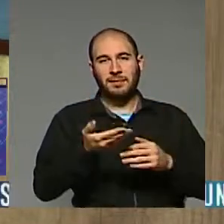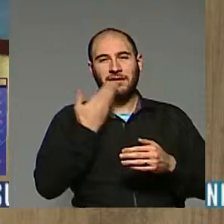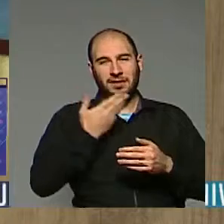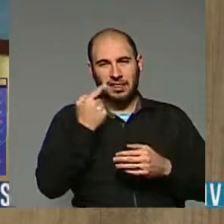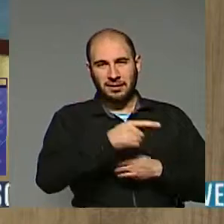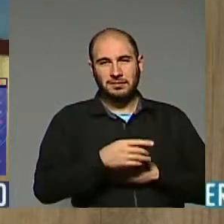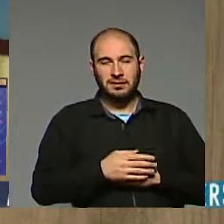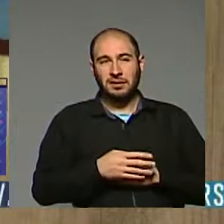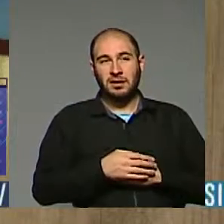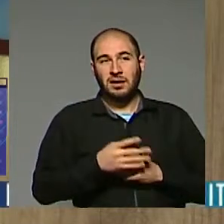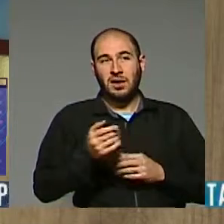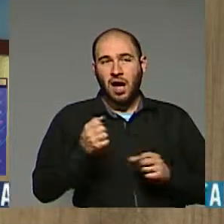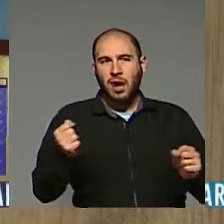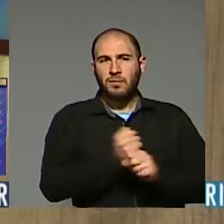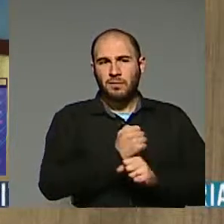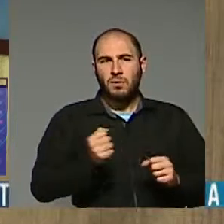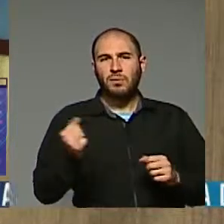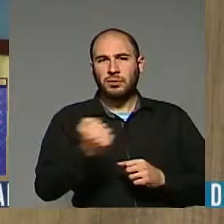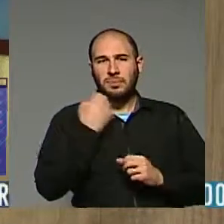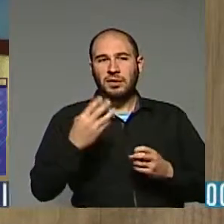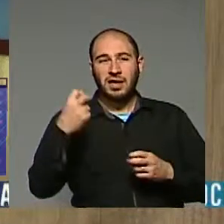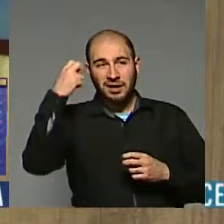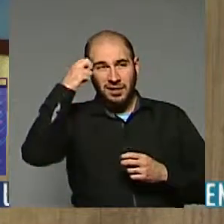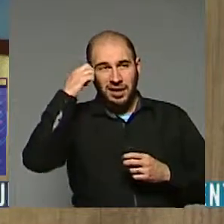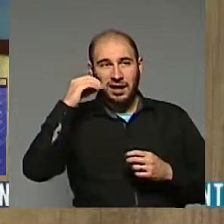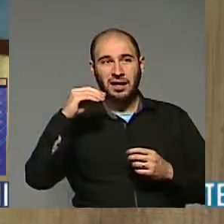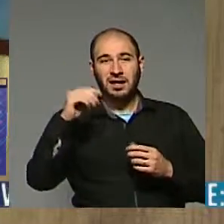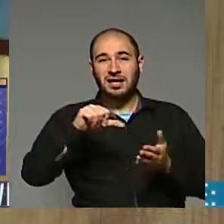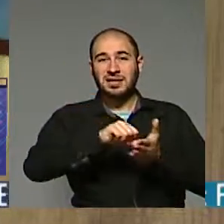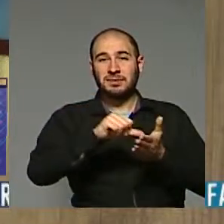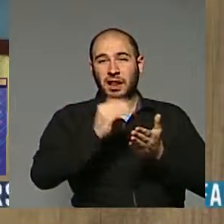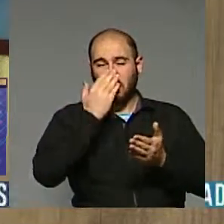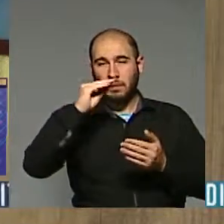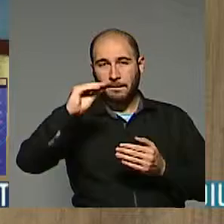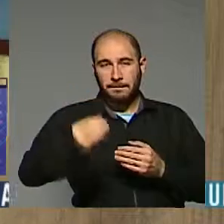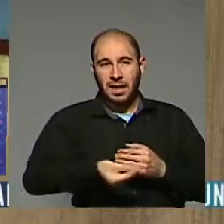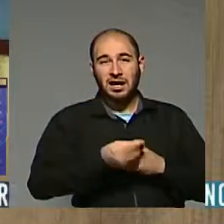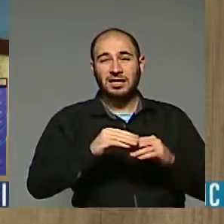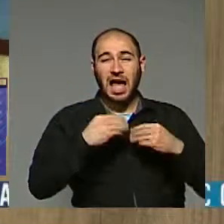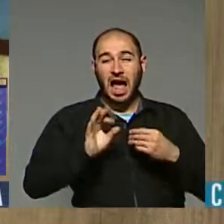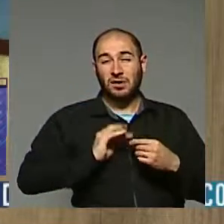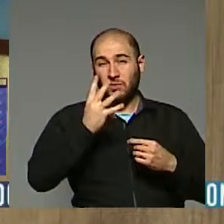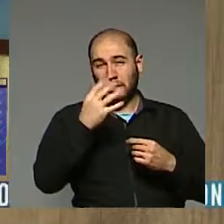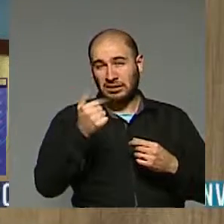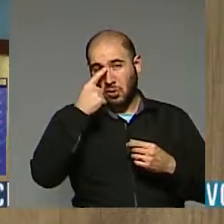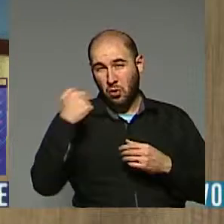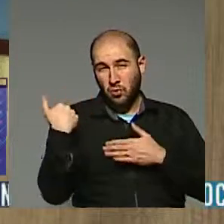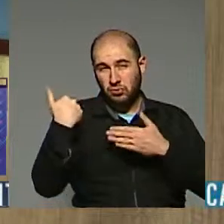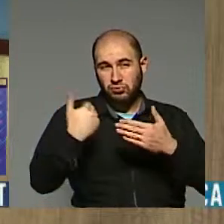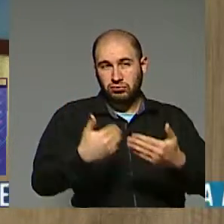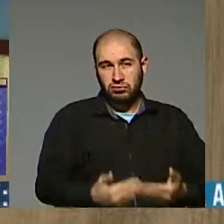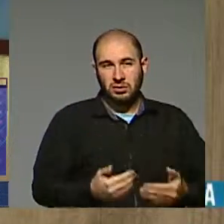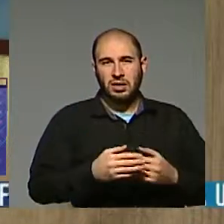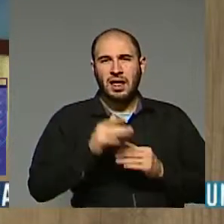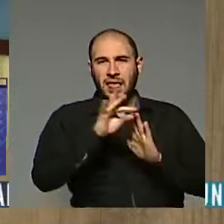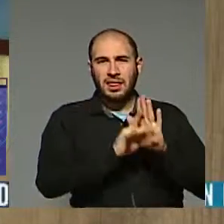mostramos, revalidaron con gran fuerza porque la UCR perdió la capital cordobesa después de 46 años. Sí. O sea, es